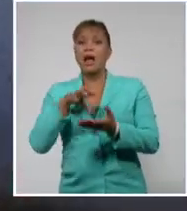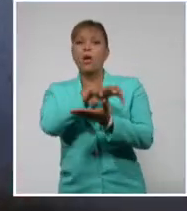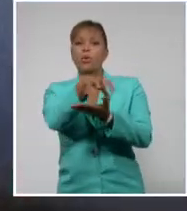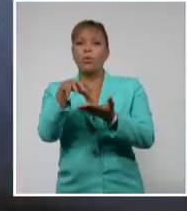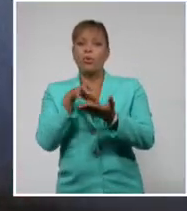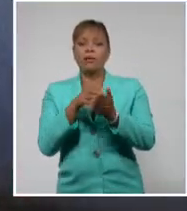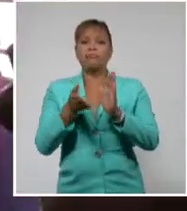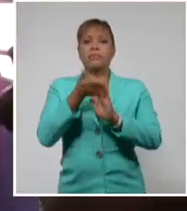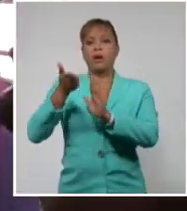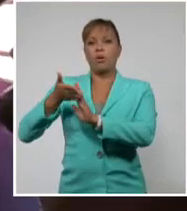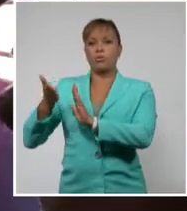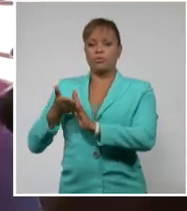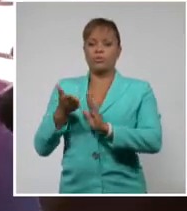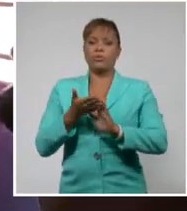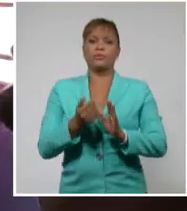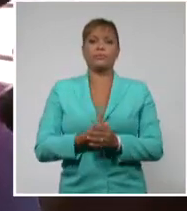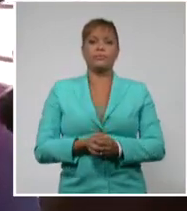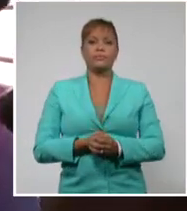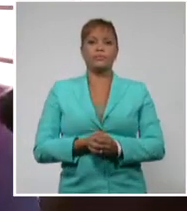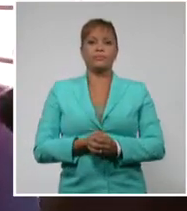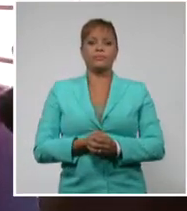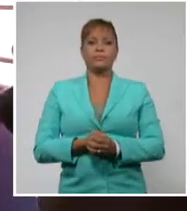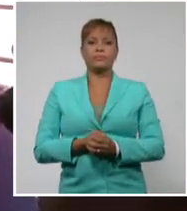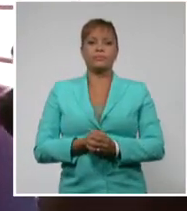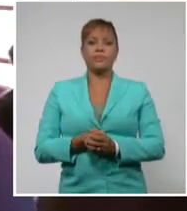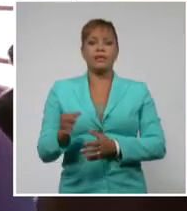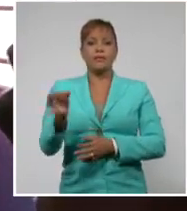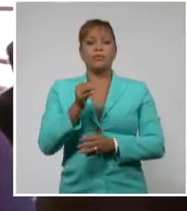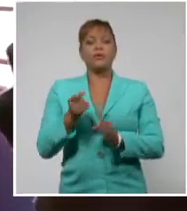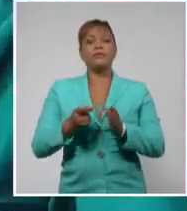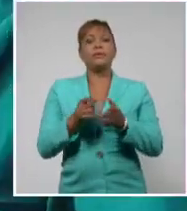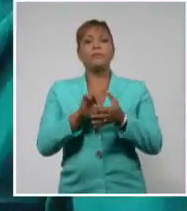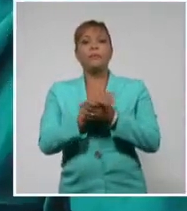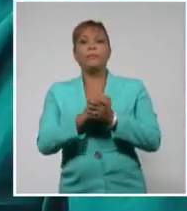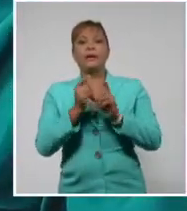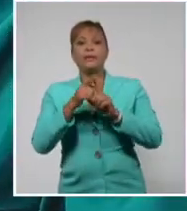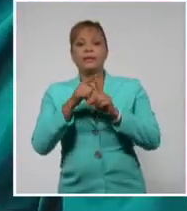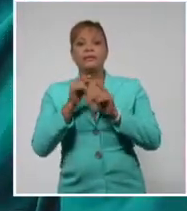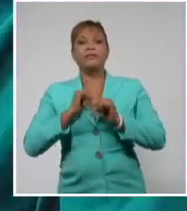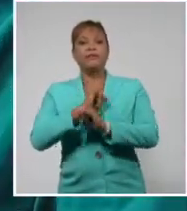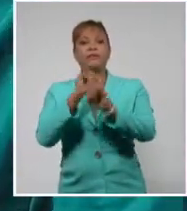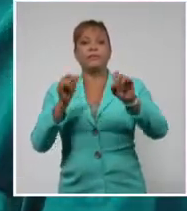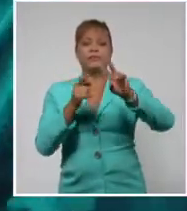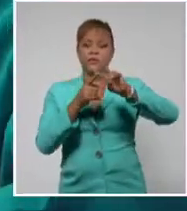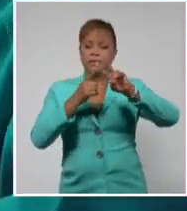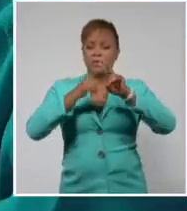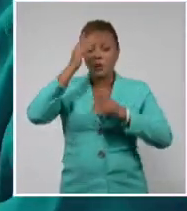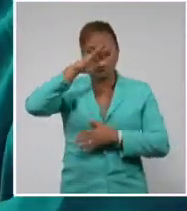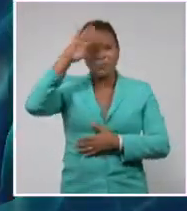de la construcción. En Cárdenas, Matanzas, Alexei McIntosh León, Sistema Informativo de la Televisión Cubana.